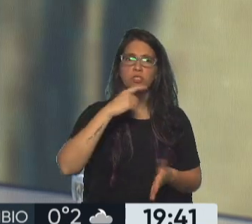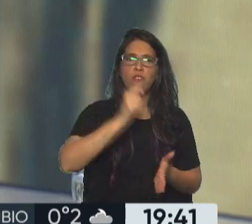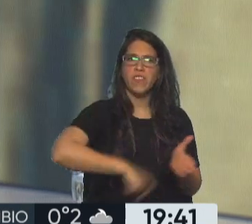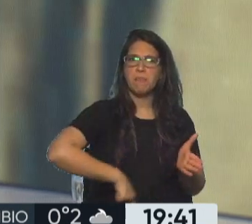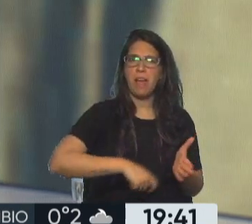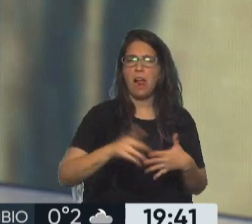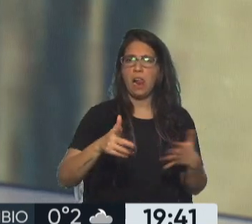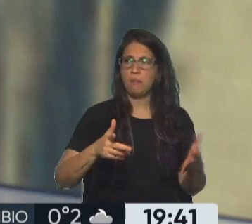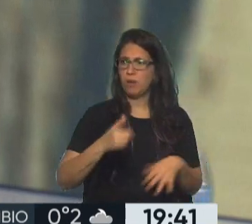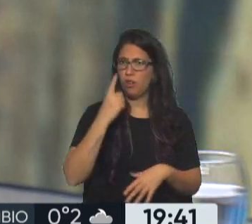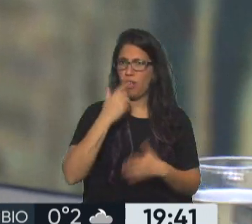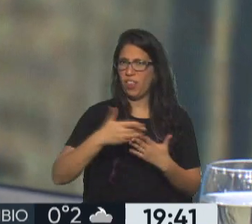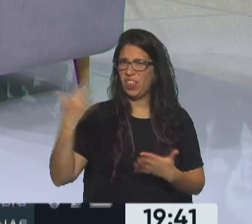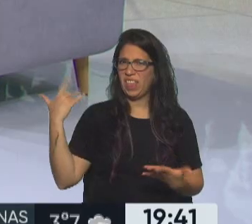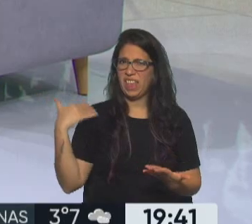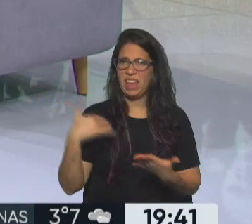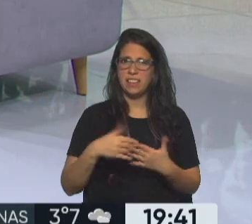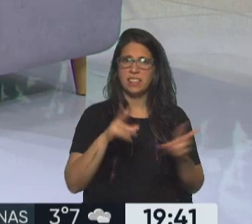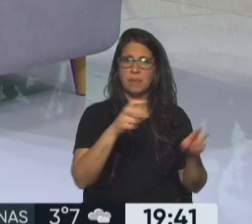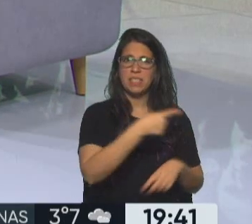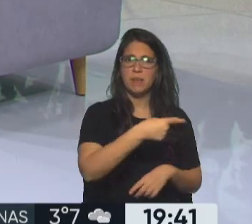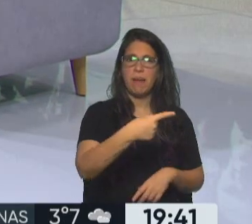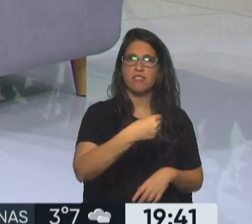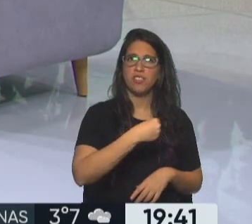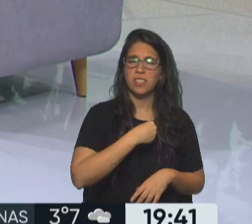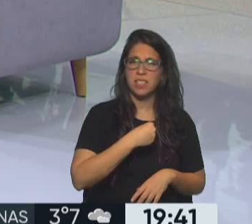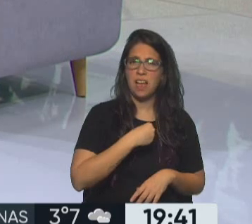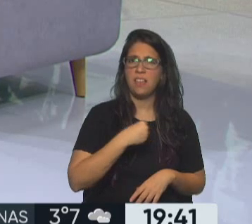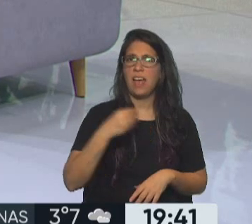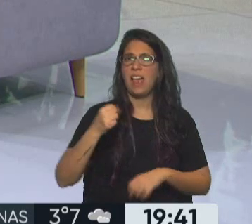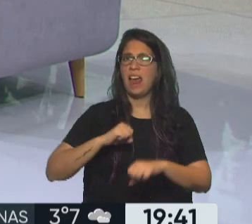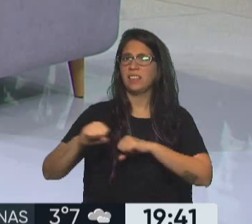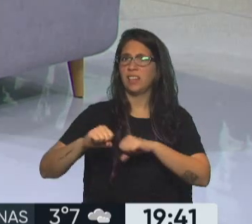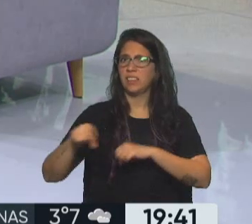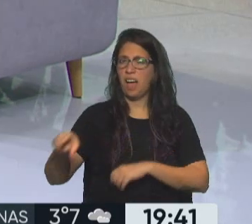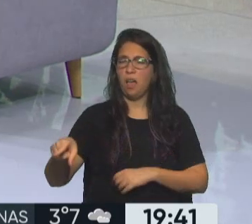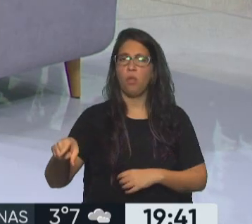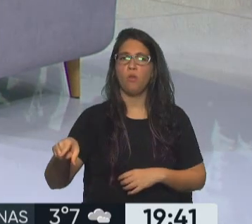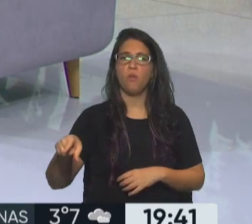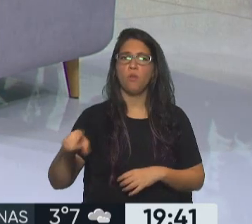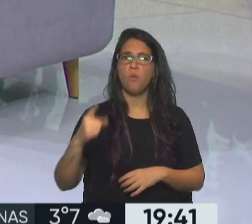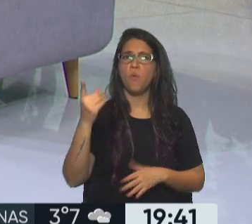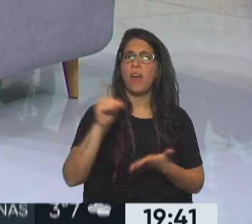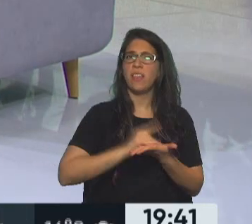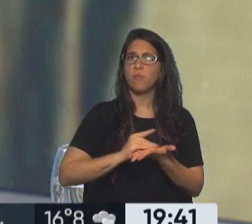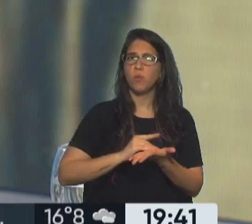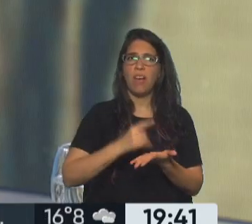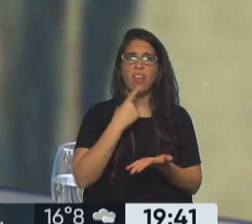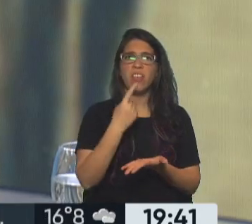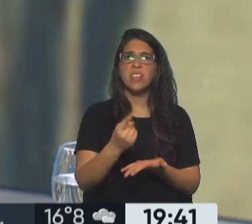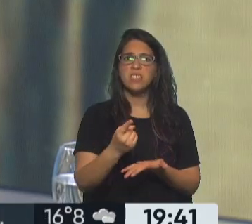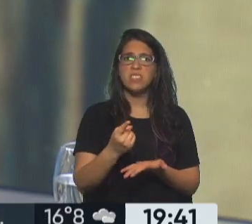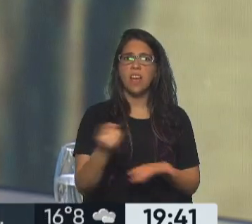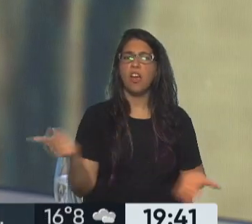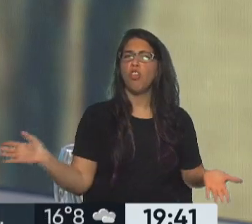en estos días, Semana Santa y el atentado, y una diputada que dice,